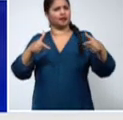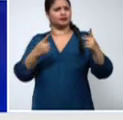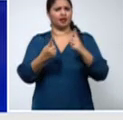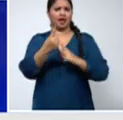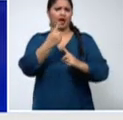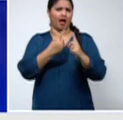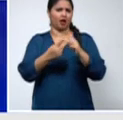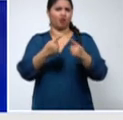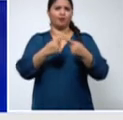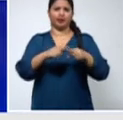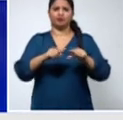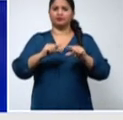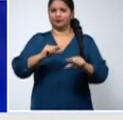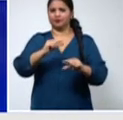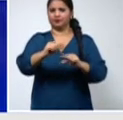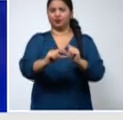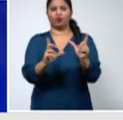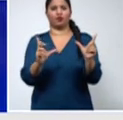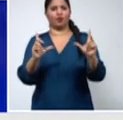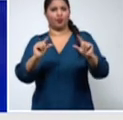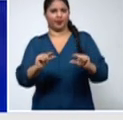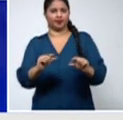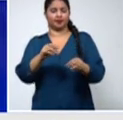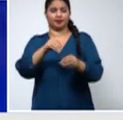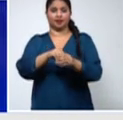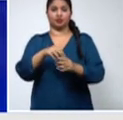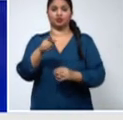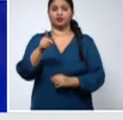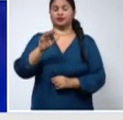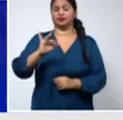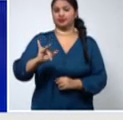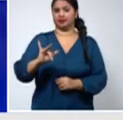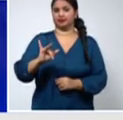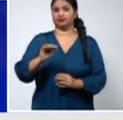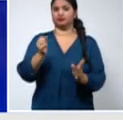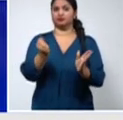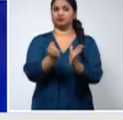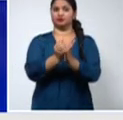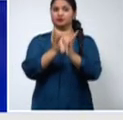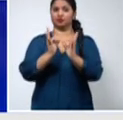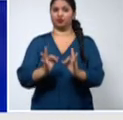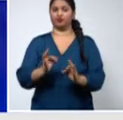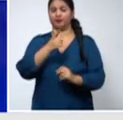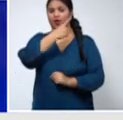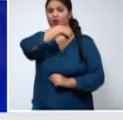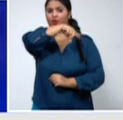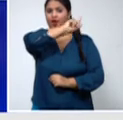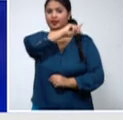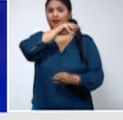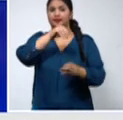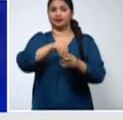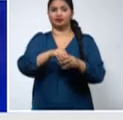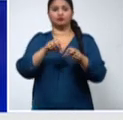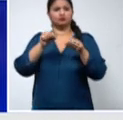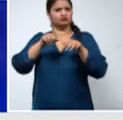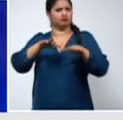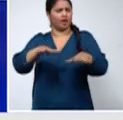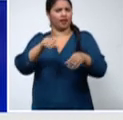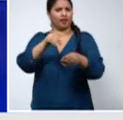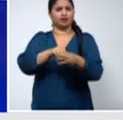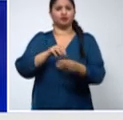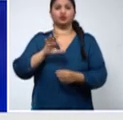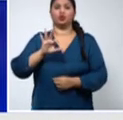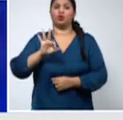logra controlar. 17 casos autóctonos ayer, un poco dispersos, 8 de sus 11